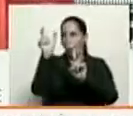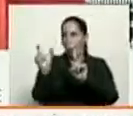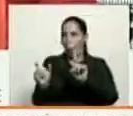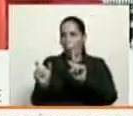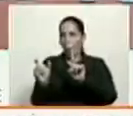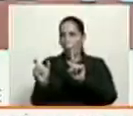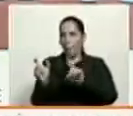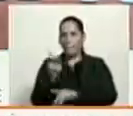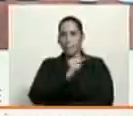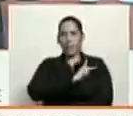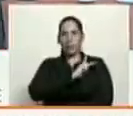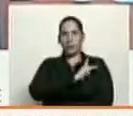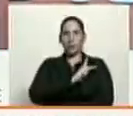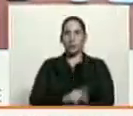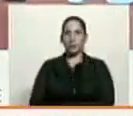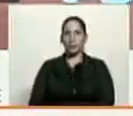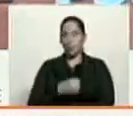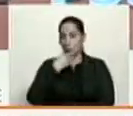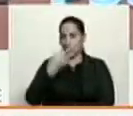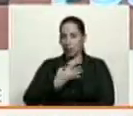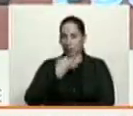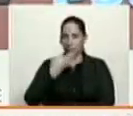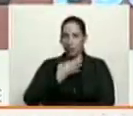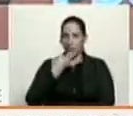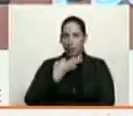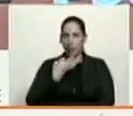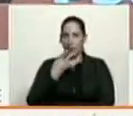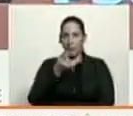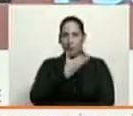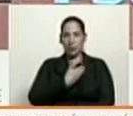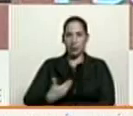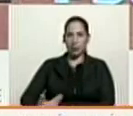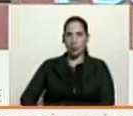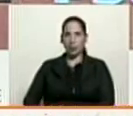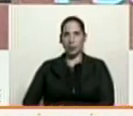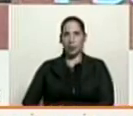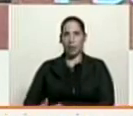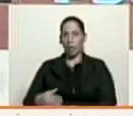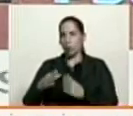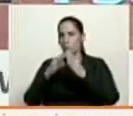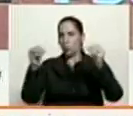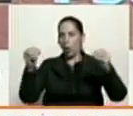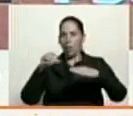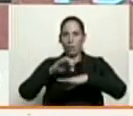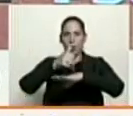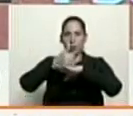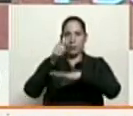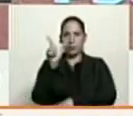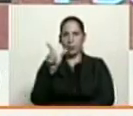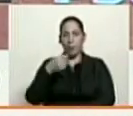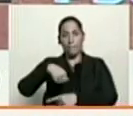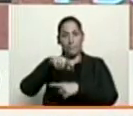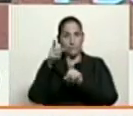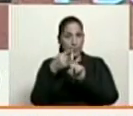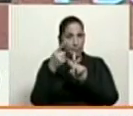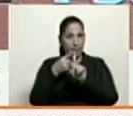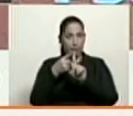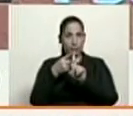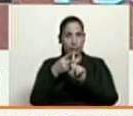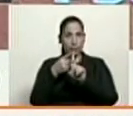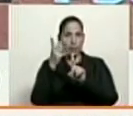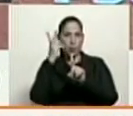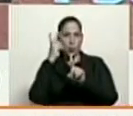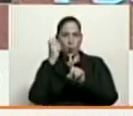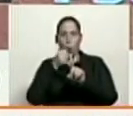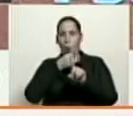por Venevisión. Buenas tardes, vicepresidente. Buenas tardes a la directiva del partido. Precisamente lo primero que quería era pulsar su opinión